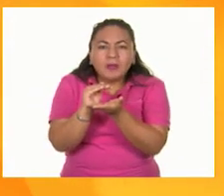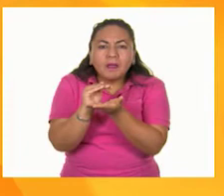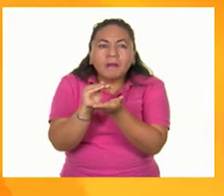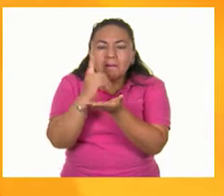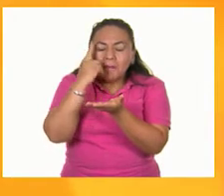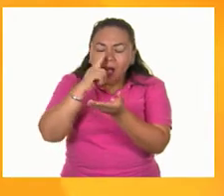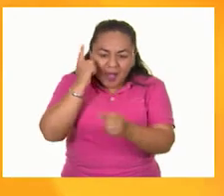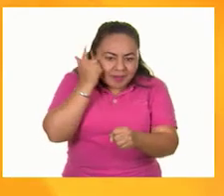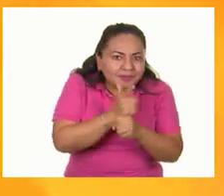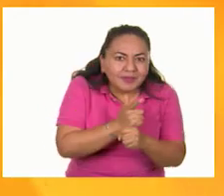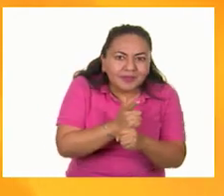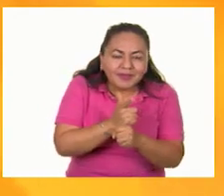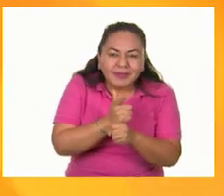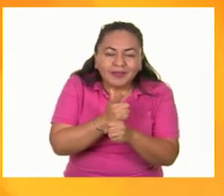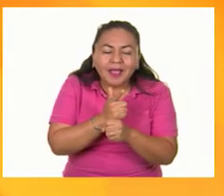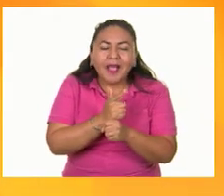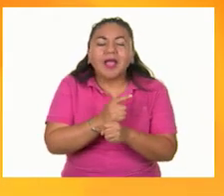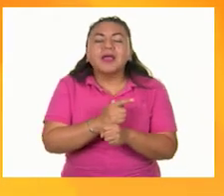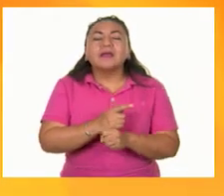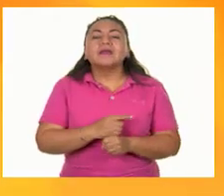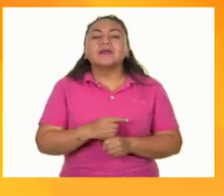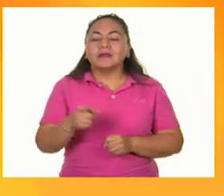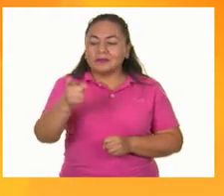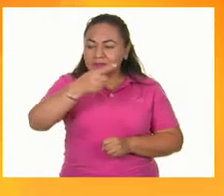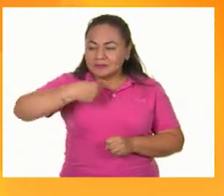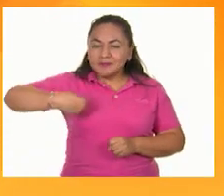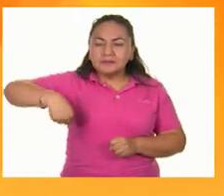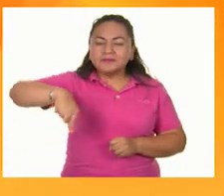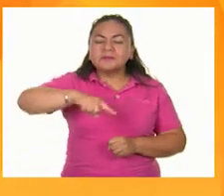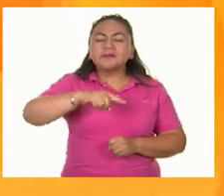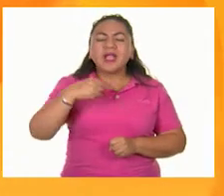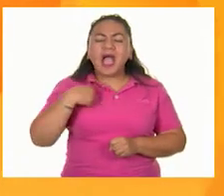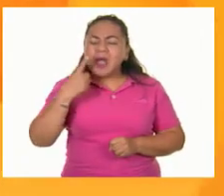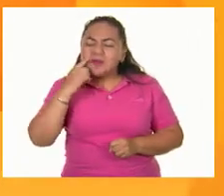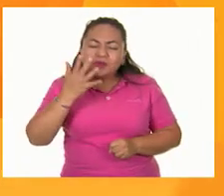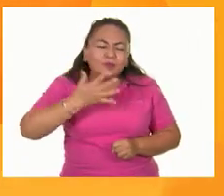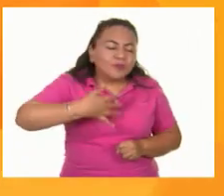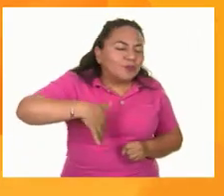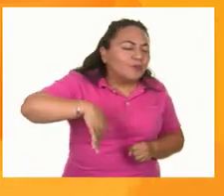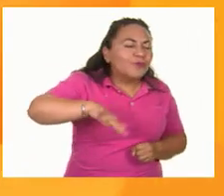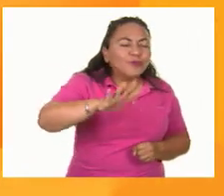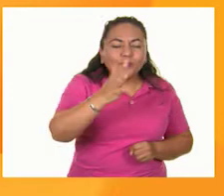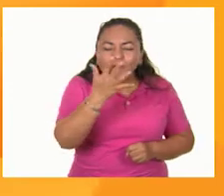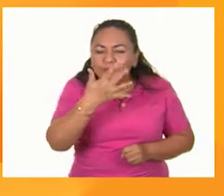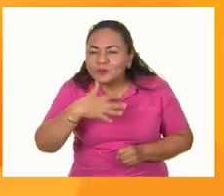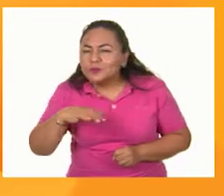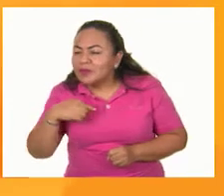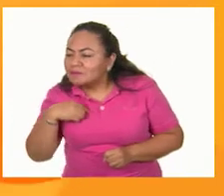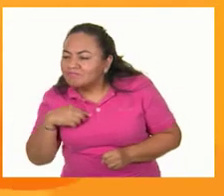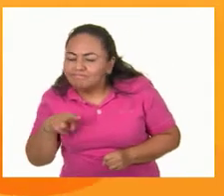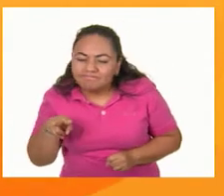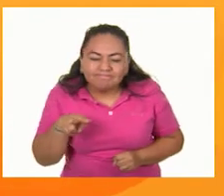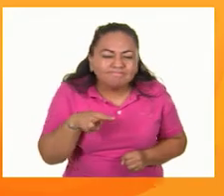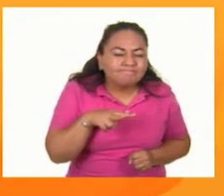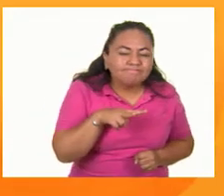ser descubiertos. Y cuando dedicamos un tiempo a buscarlos,